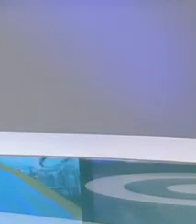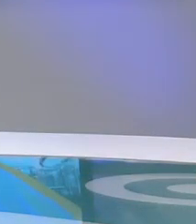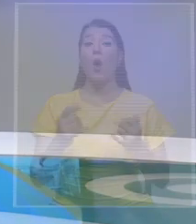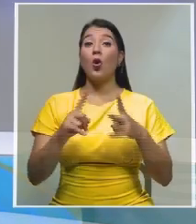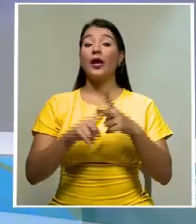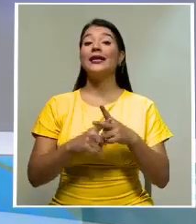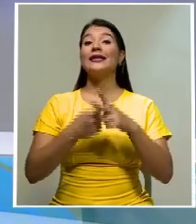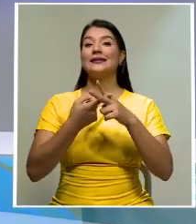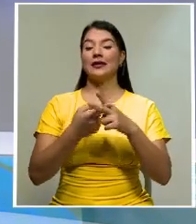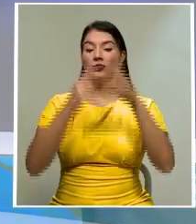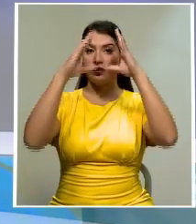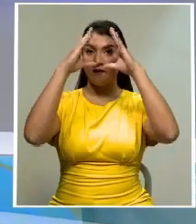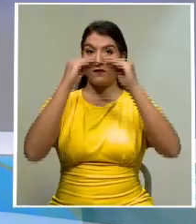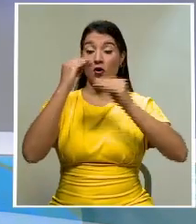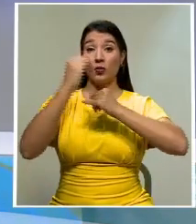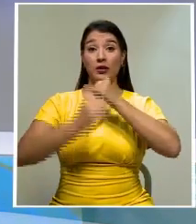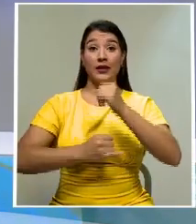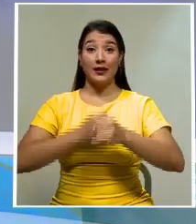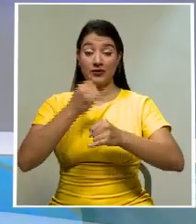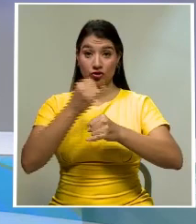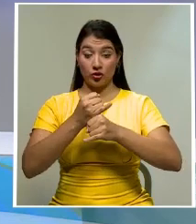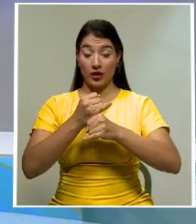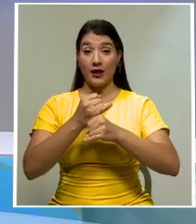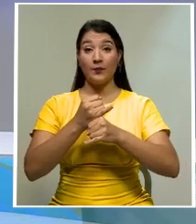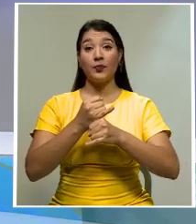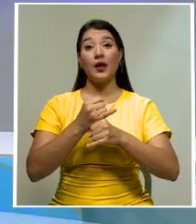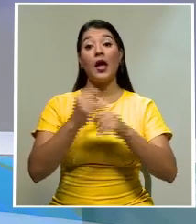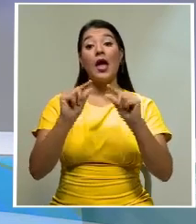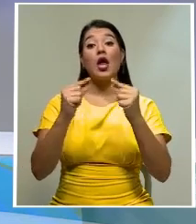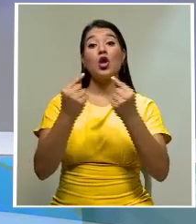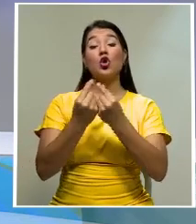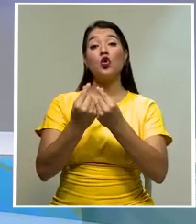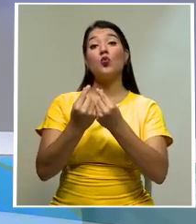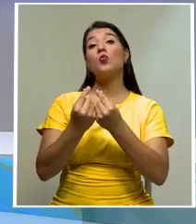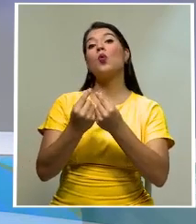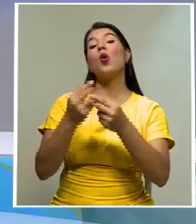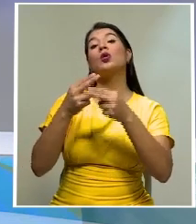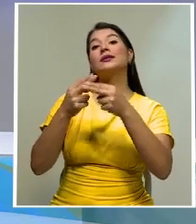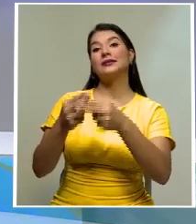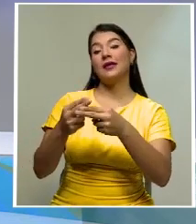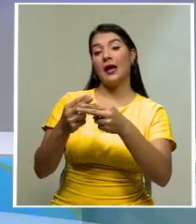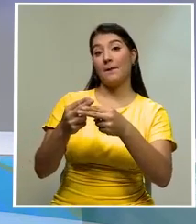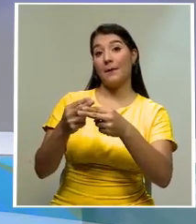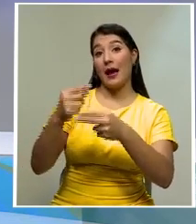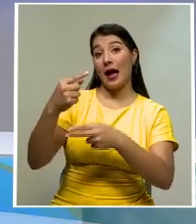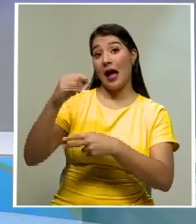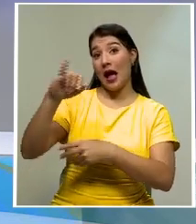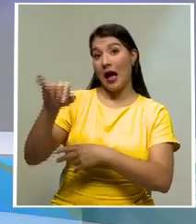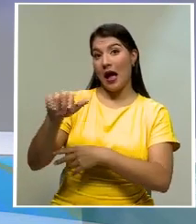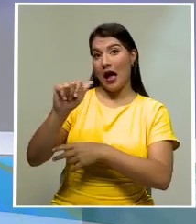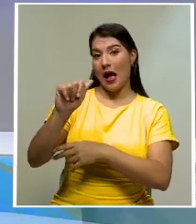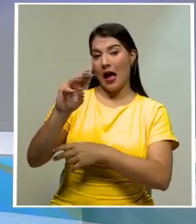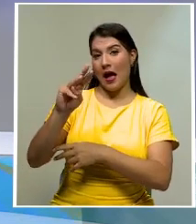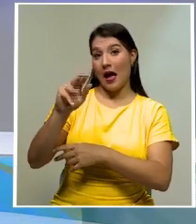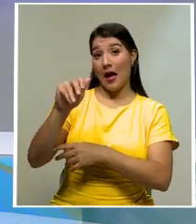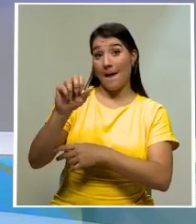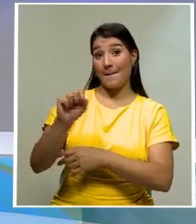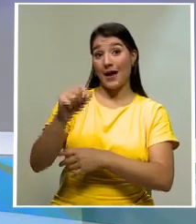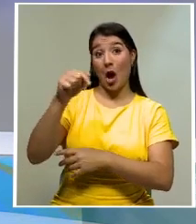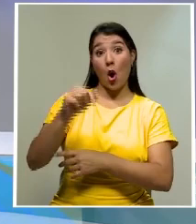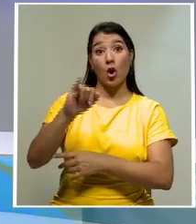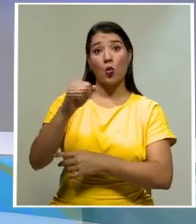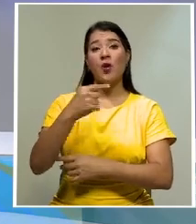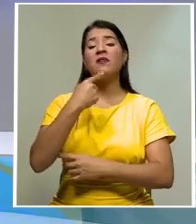Iniciamos este bloque con las informaciones internacionales. El movimiento islamista palestino Hamas afirmó este jueves haber disparado un